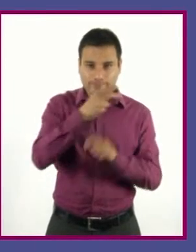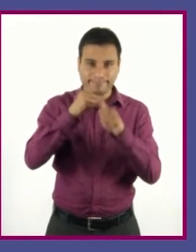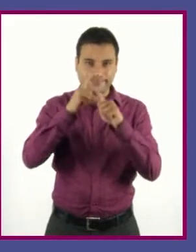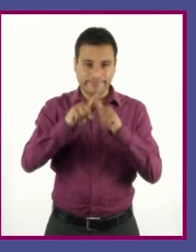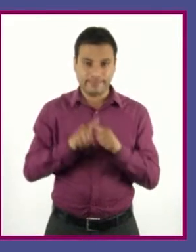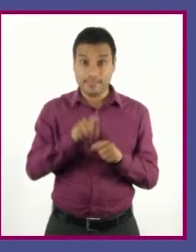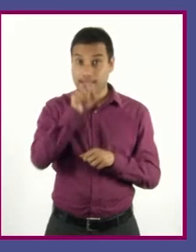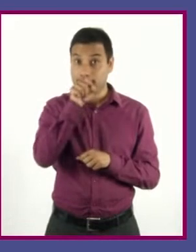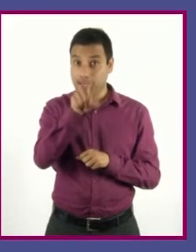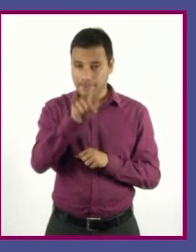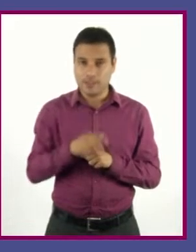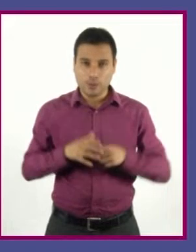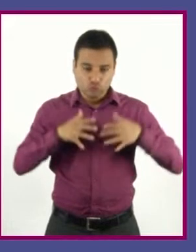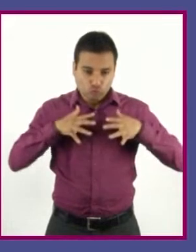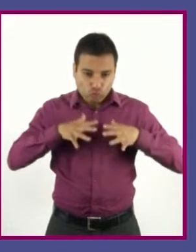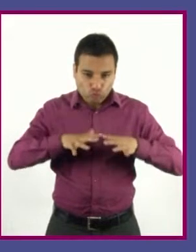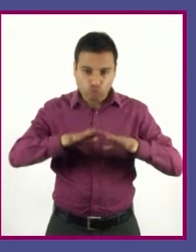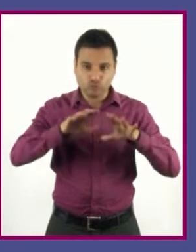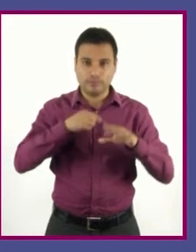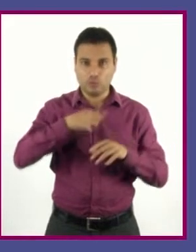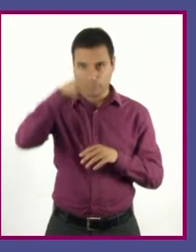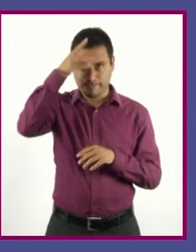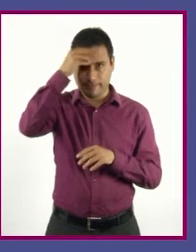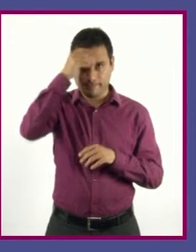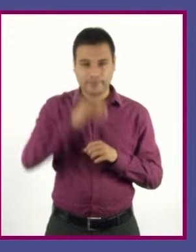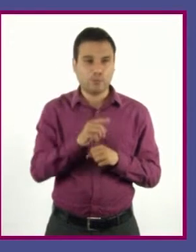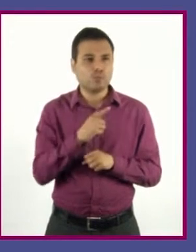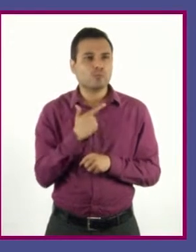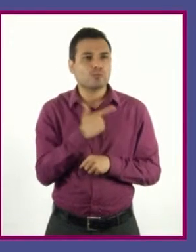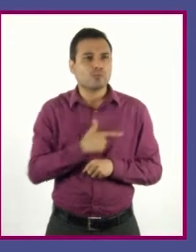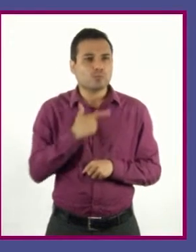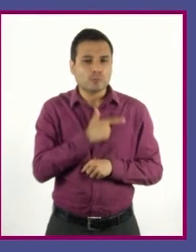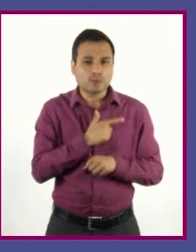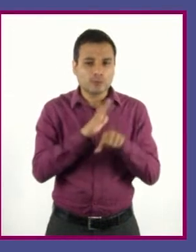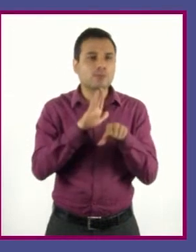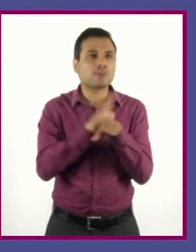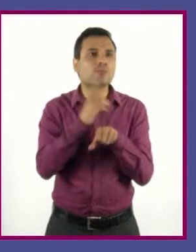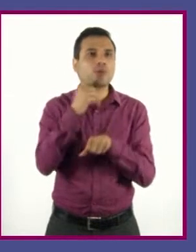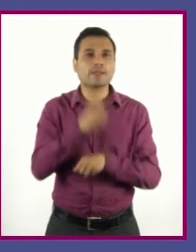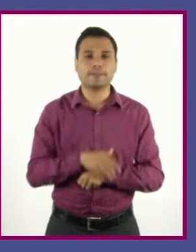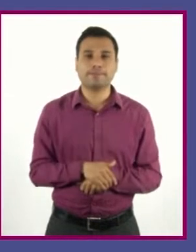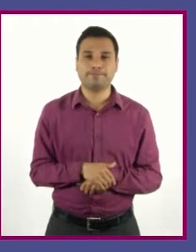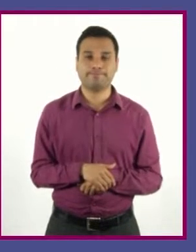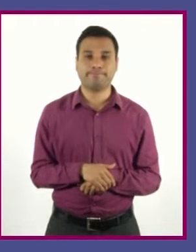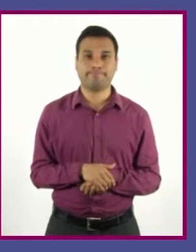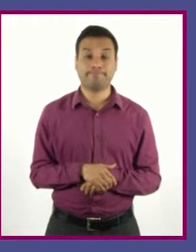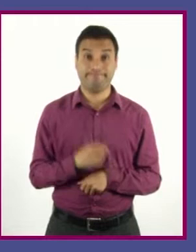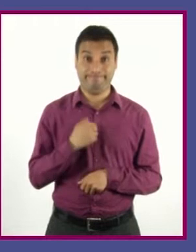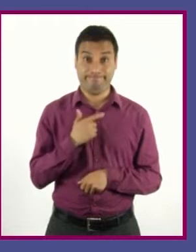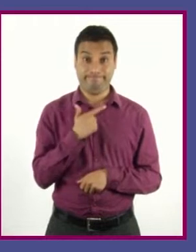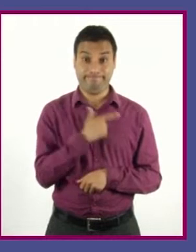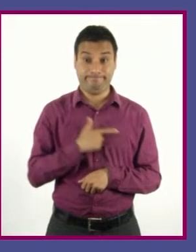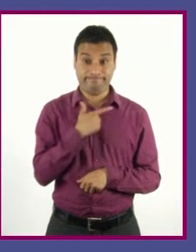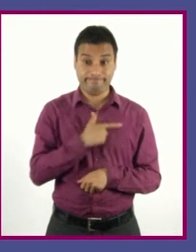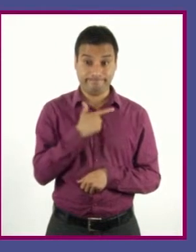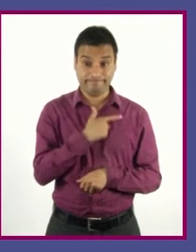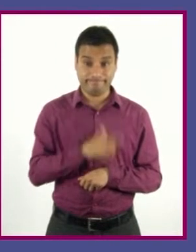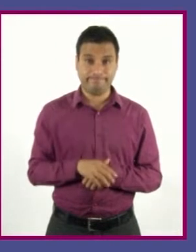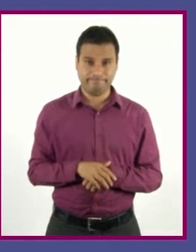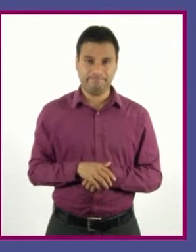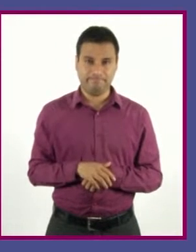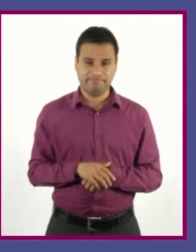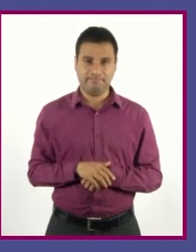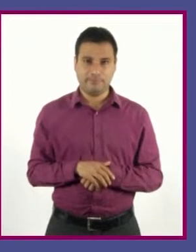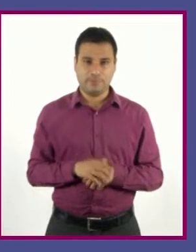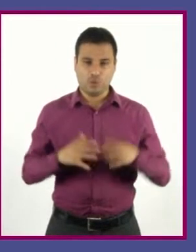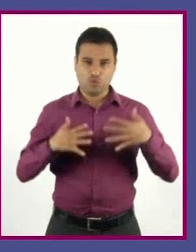manejar la máquina de coser. ¿Y qué es lo que más le gusta de su profesión? Bueno, lo que más me gusta pues es confeccionar la